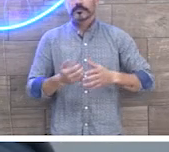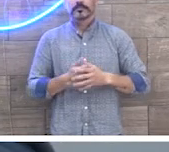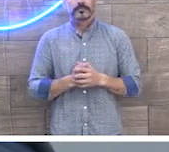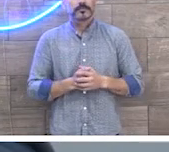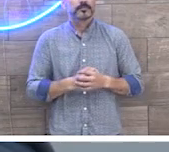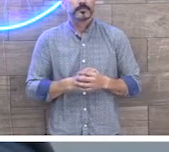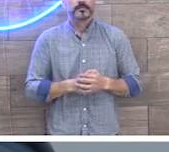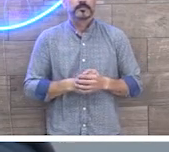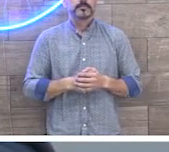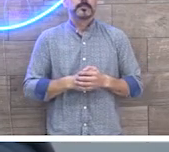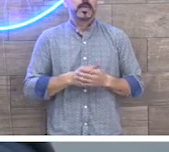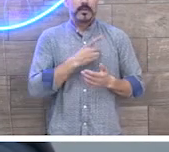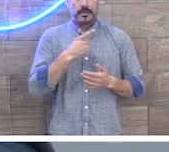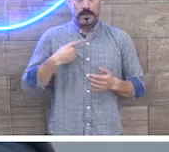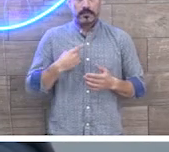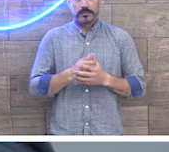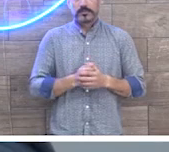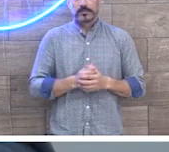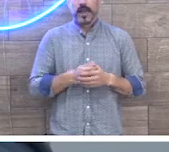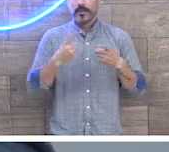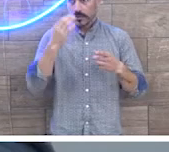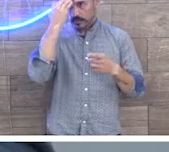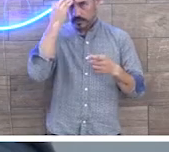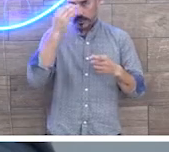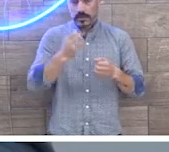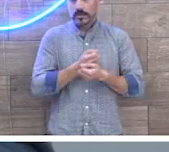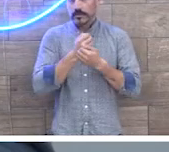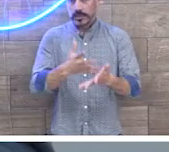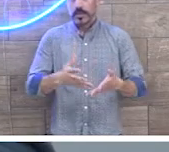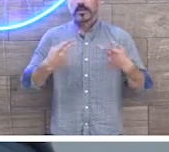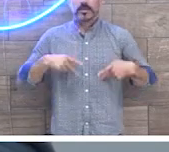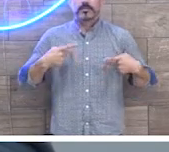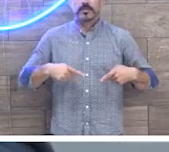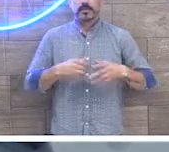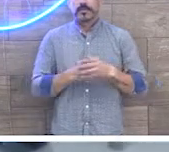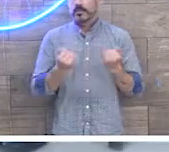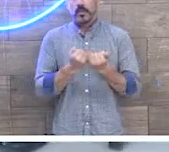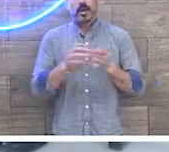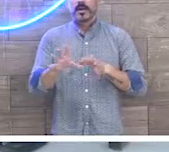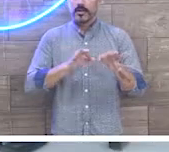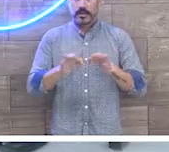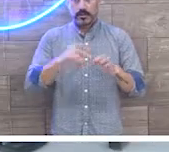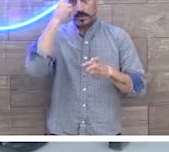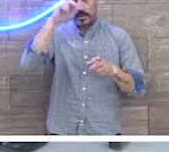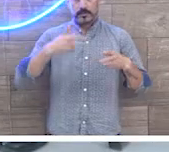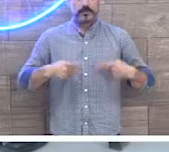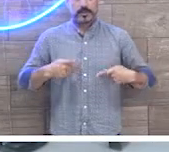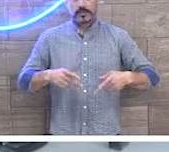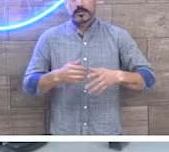Sí, sí hay que sensibilizar a la gente, y en todos los ámbitos, también en el ámbito laboral, para que la